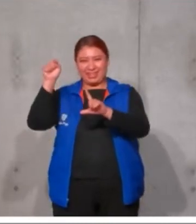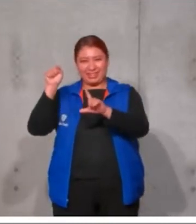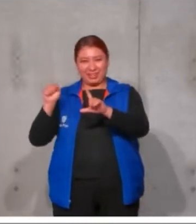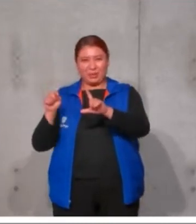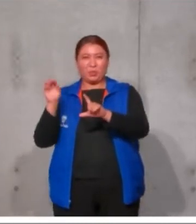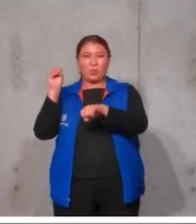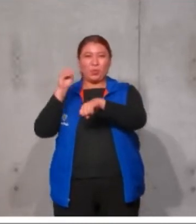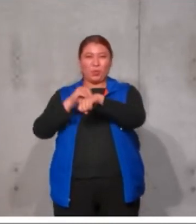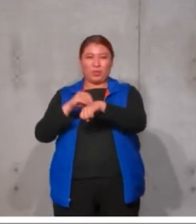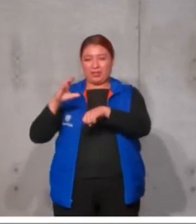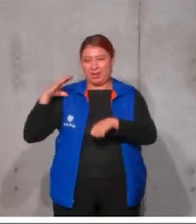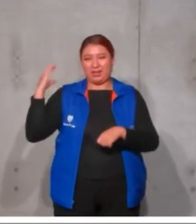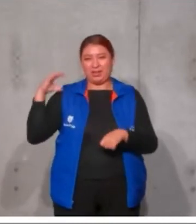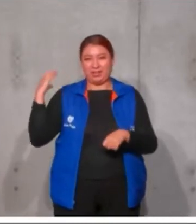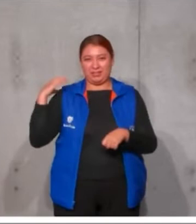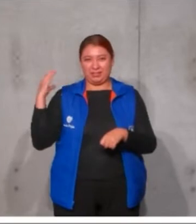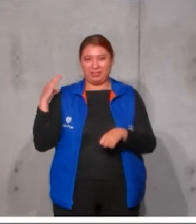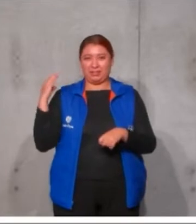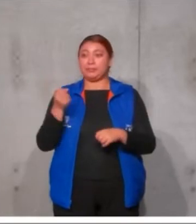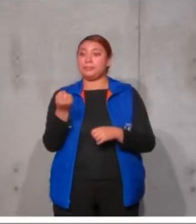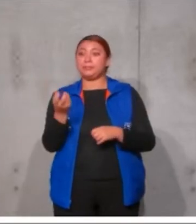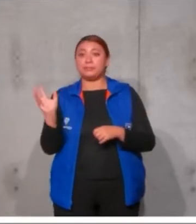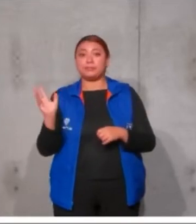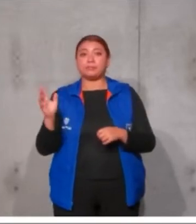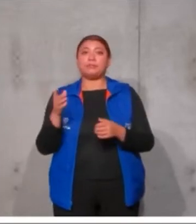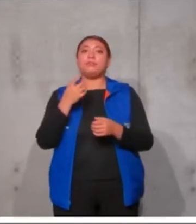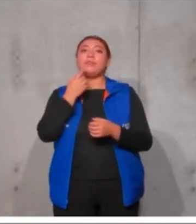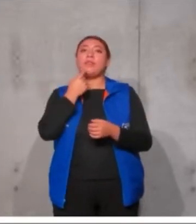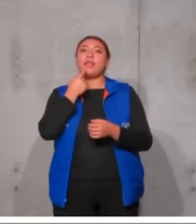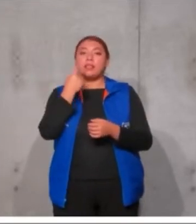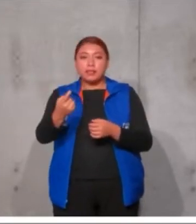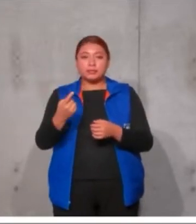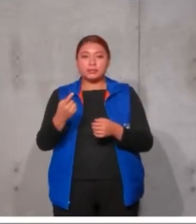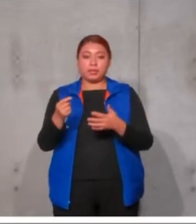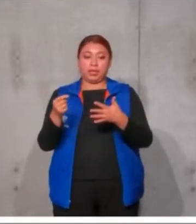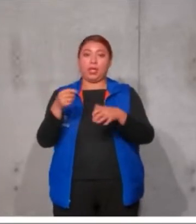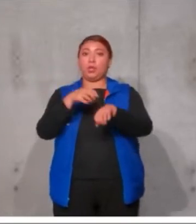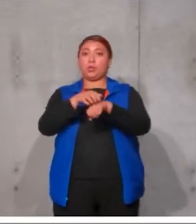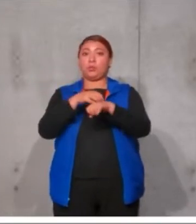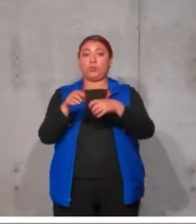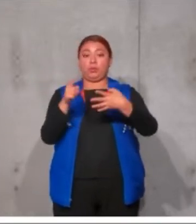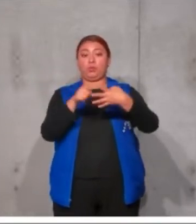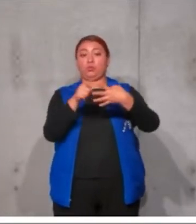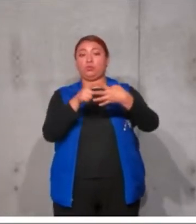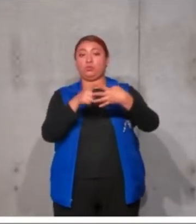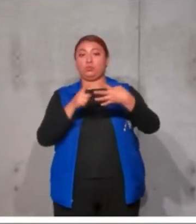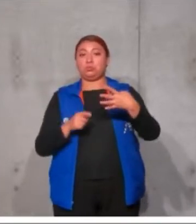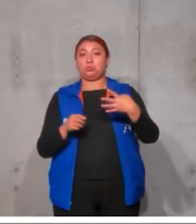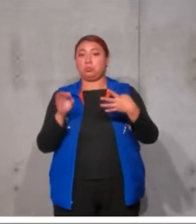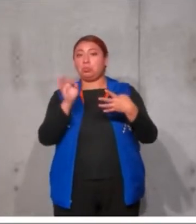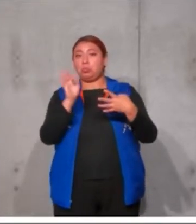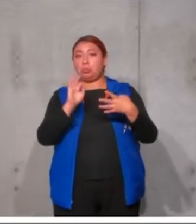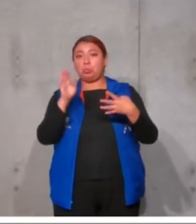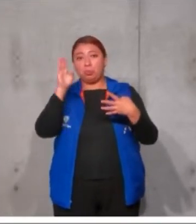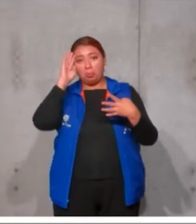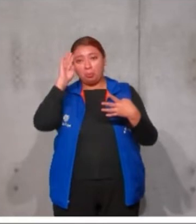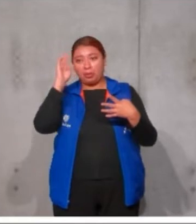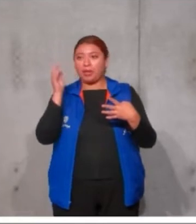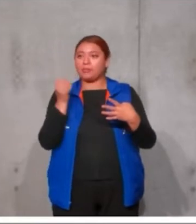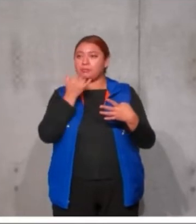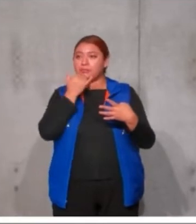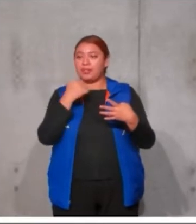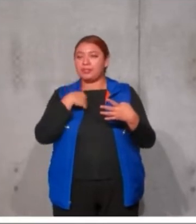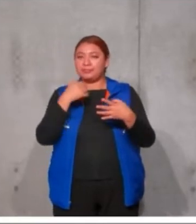puse, incluyo a los clientes. Para los clientes, ellos dicen que el número 1 podría ser Bueno,